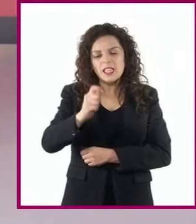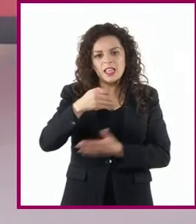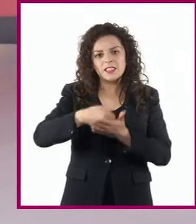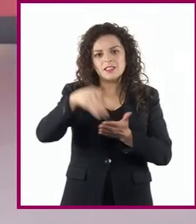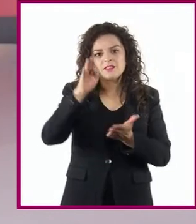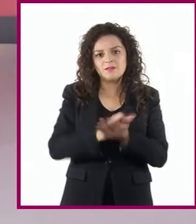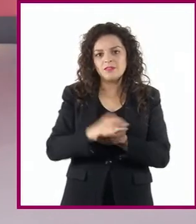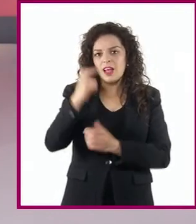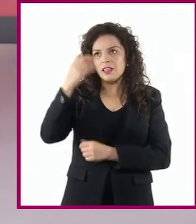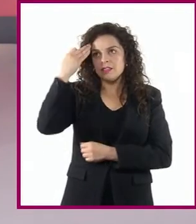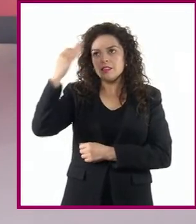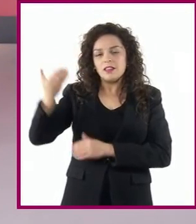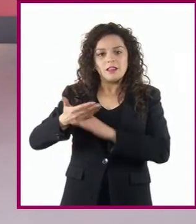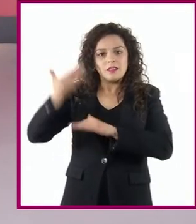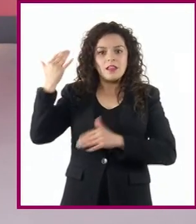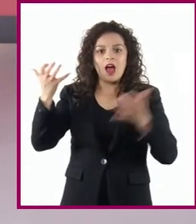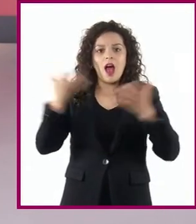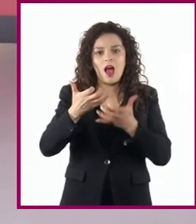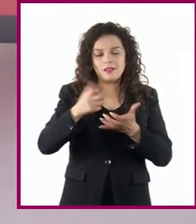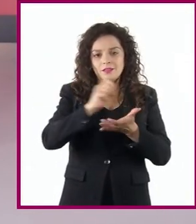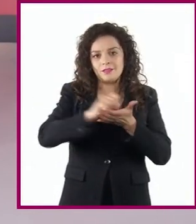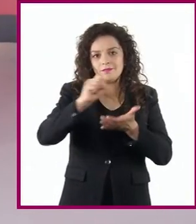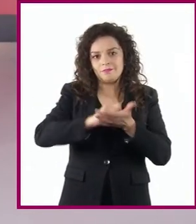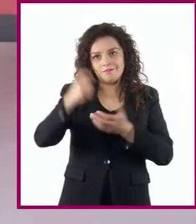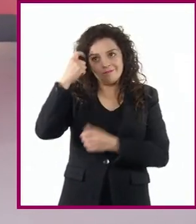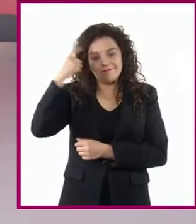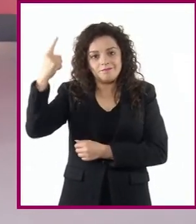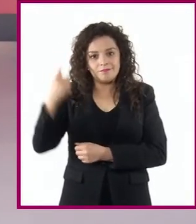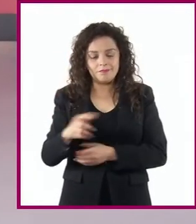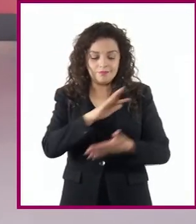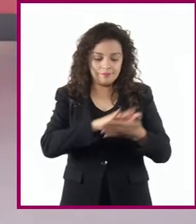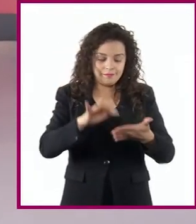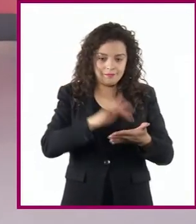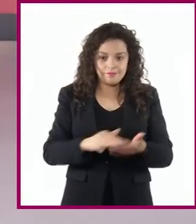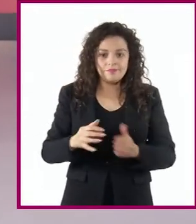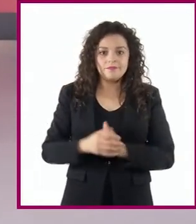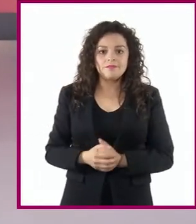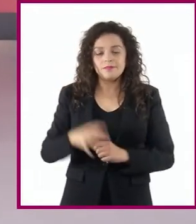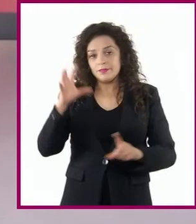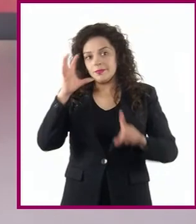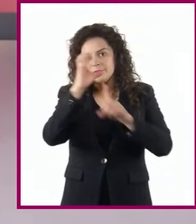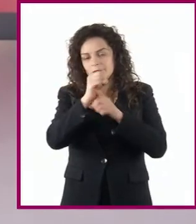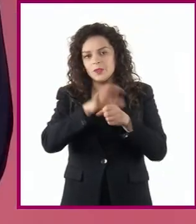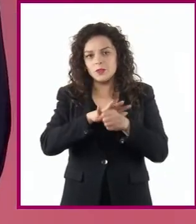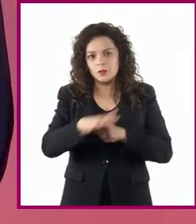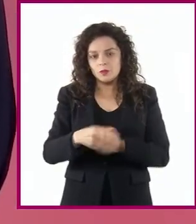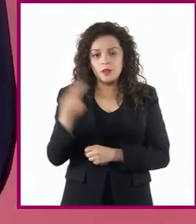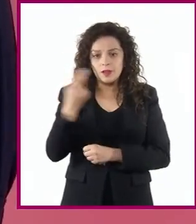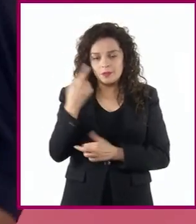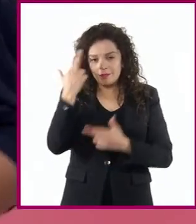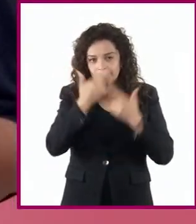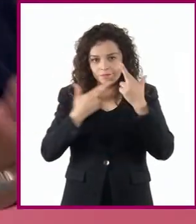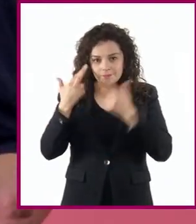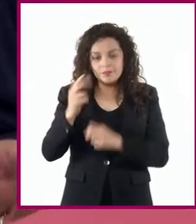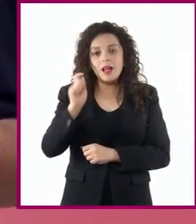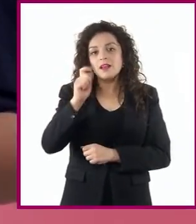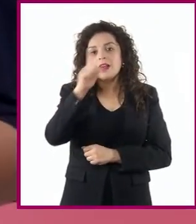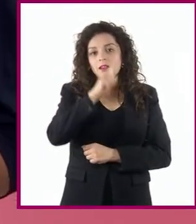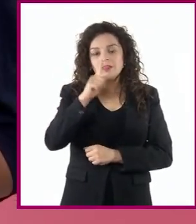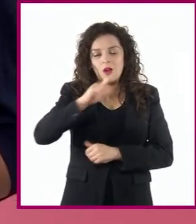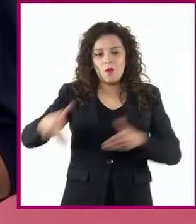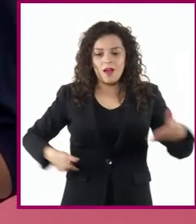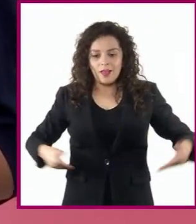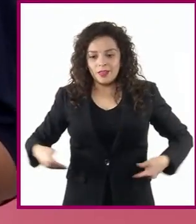que fue escrita la obra leída. Y el propósito de la sesión, analizar el lenguaje de obras de teatro. Gracias